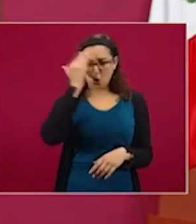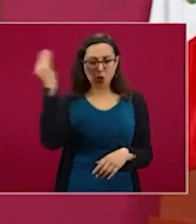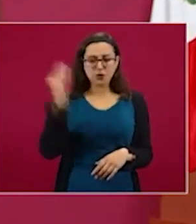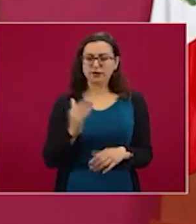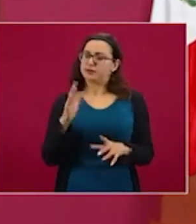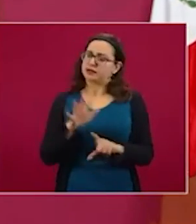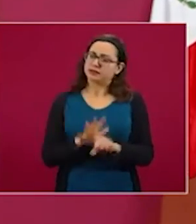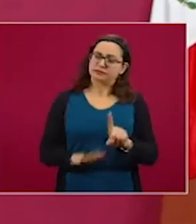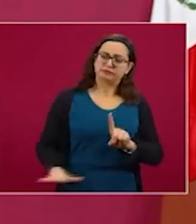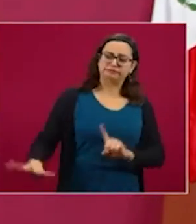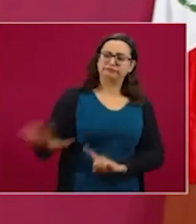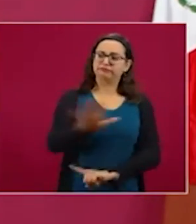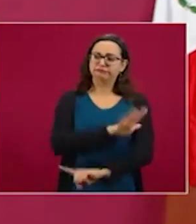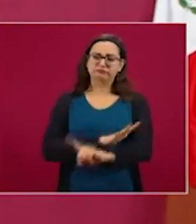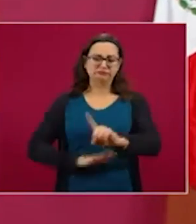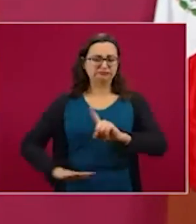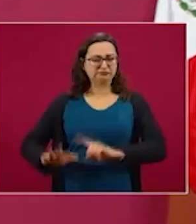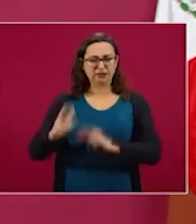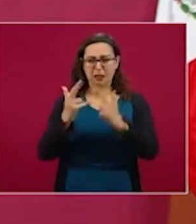descomposición social en el país,